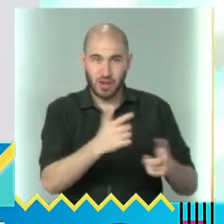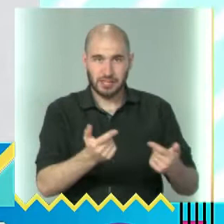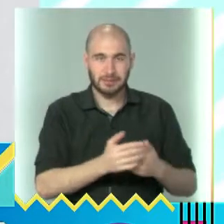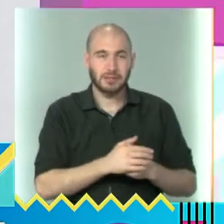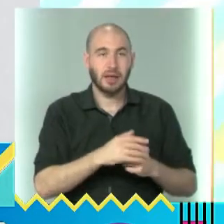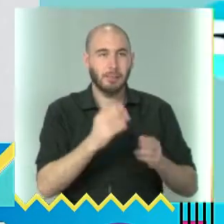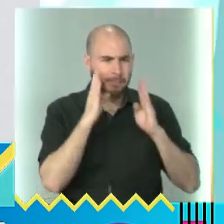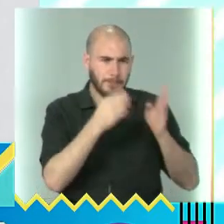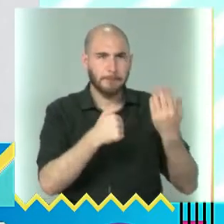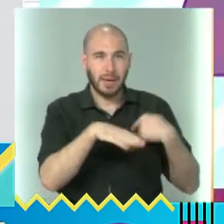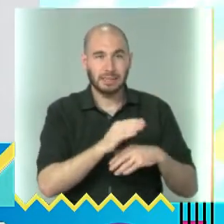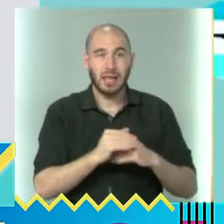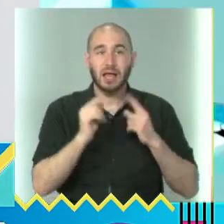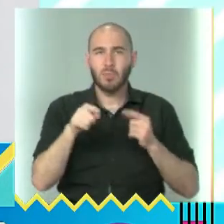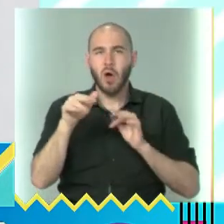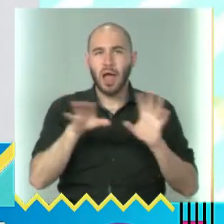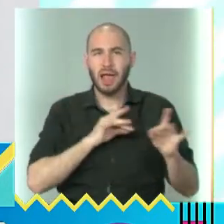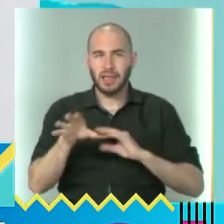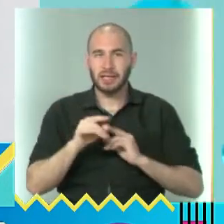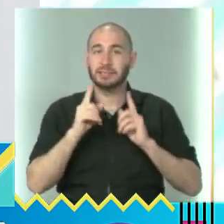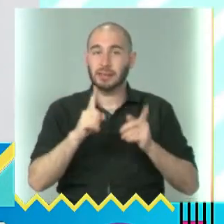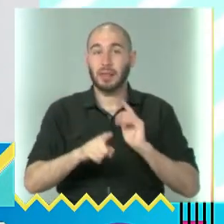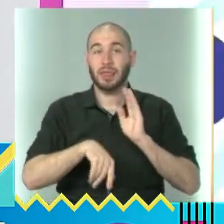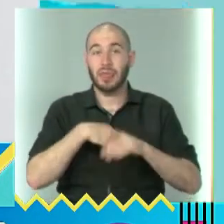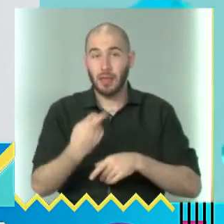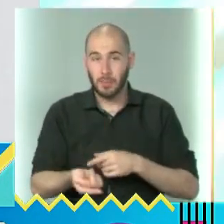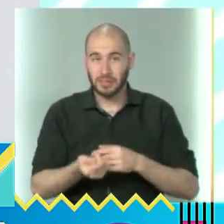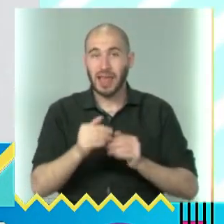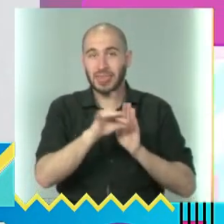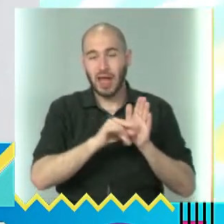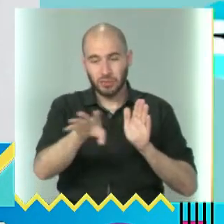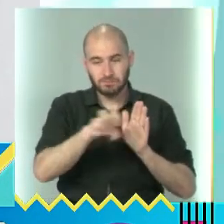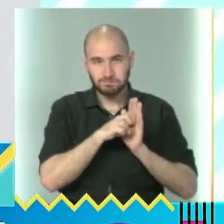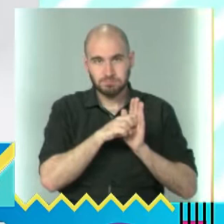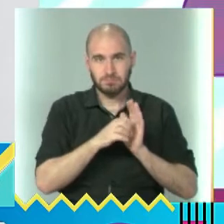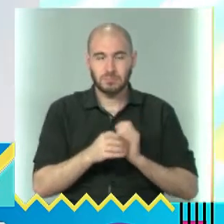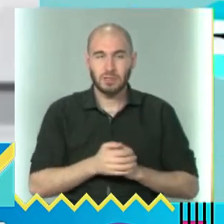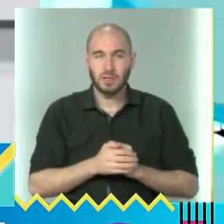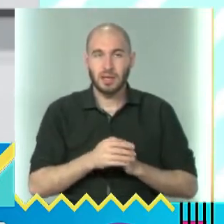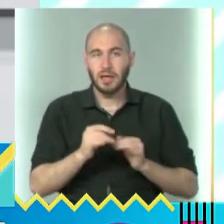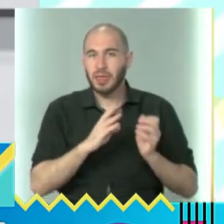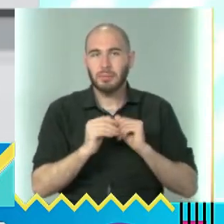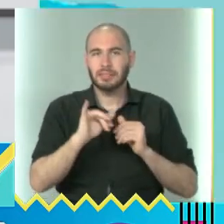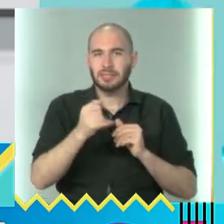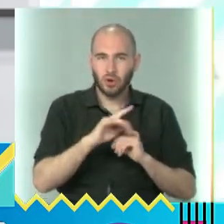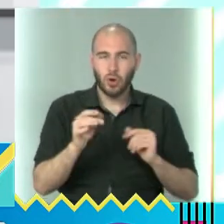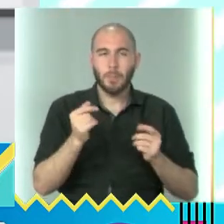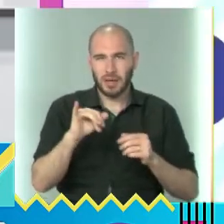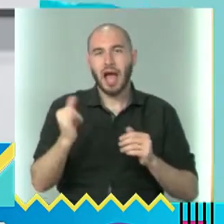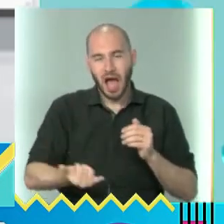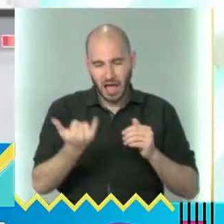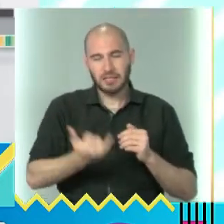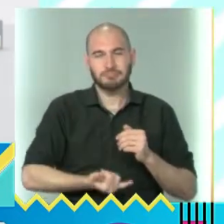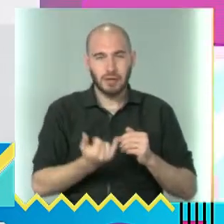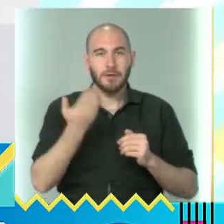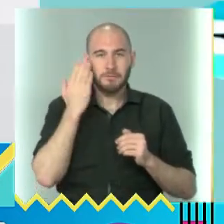más direccionado. No solamente de que vos elegís, sino que después, por esta toma de datos, que no se puede discutir si pasa o no, porque pasa,